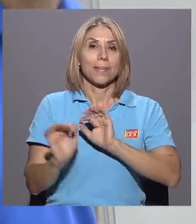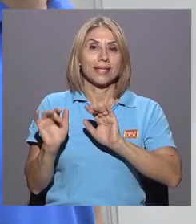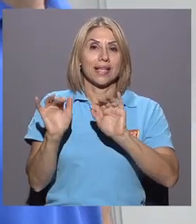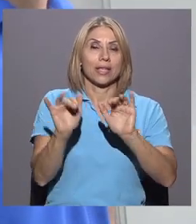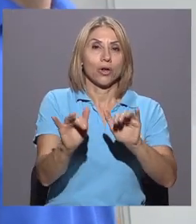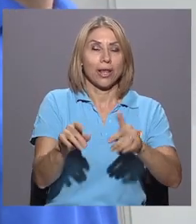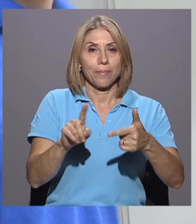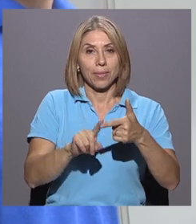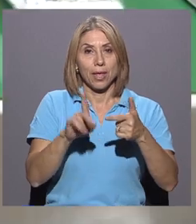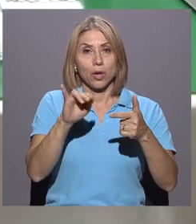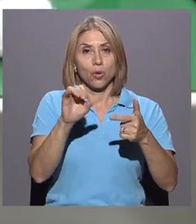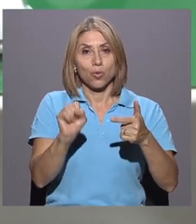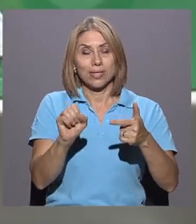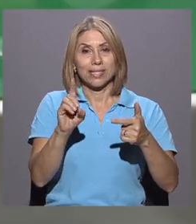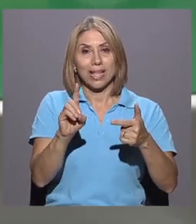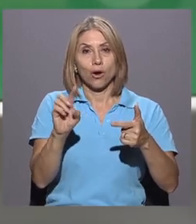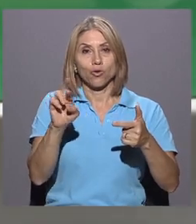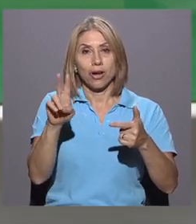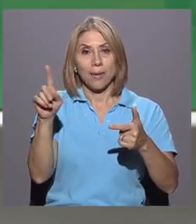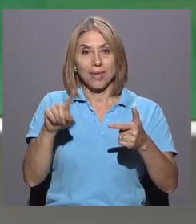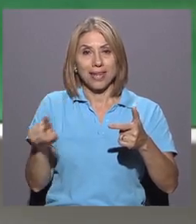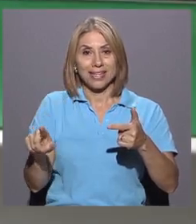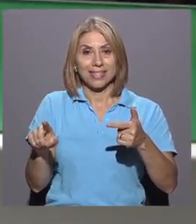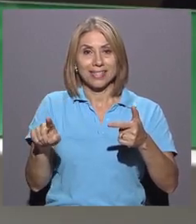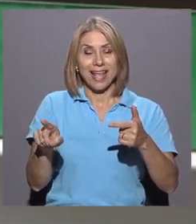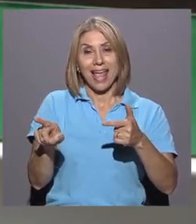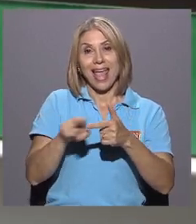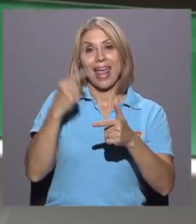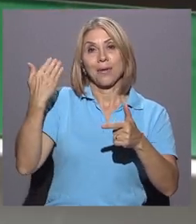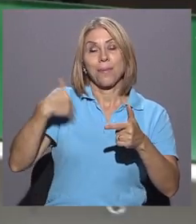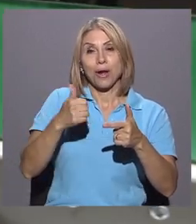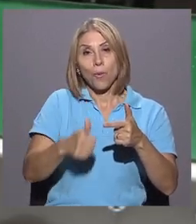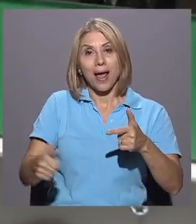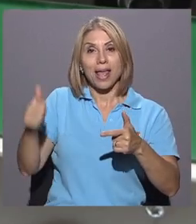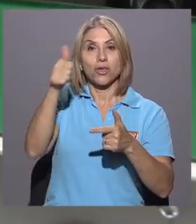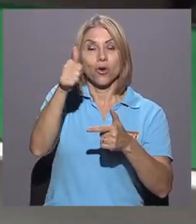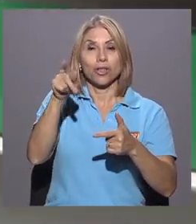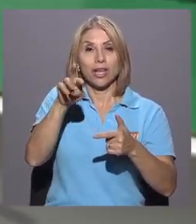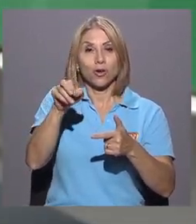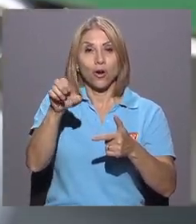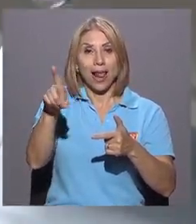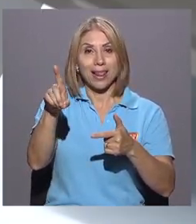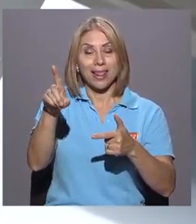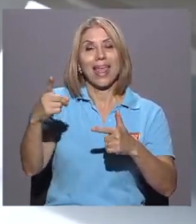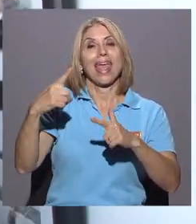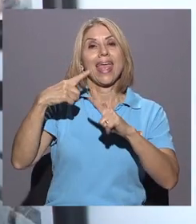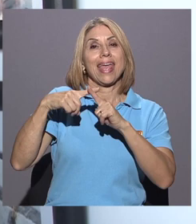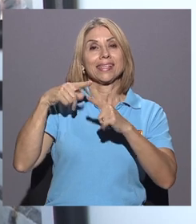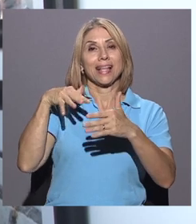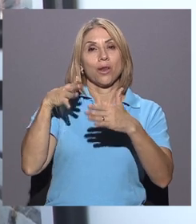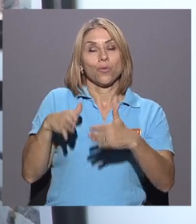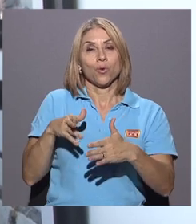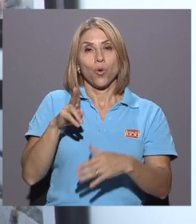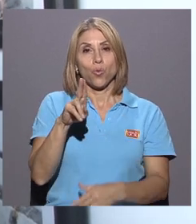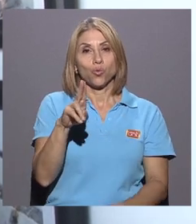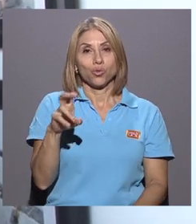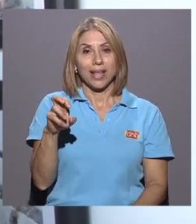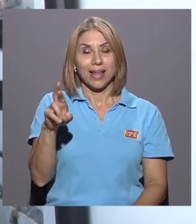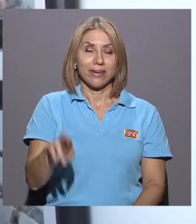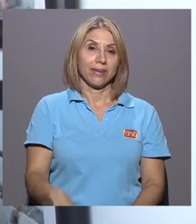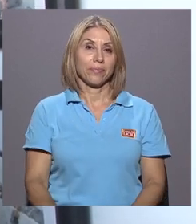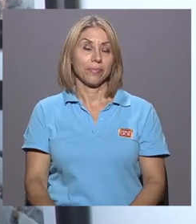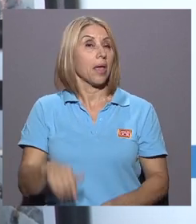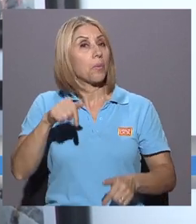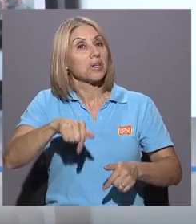Luis Diego Ramírez, hermano mayor de Ronald y exalumno de la UCR. Bueno, aquí el día a día